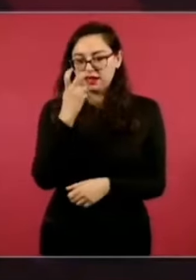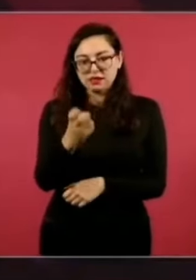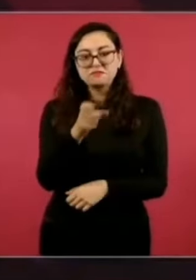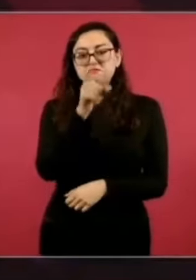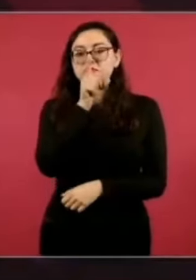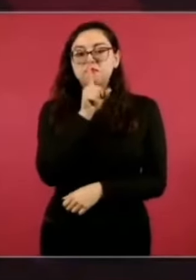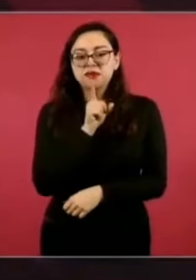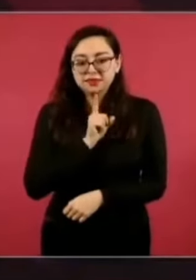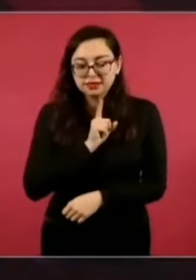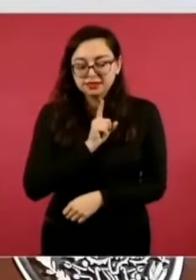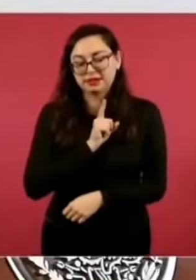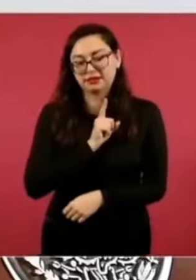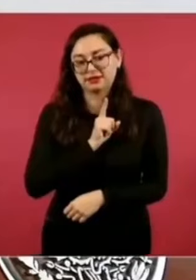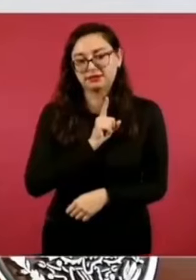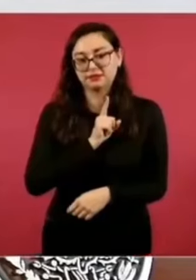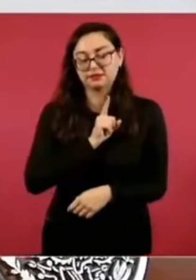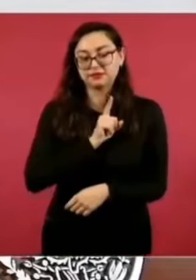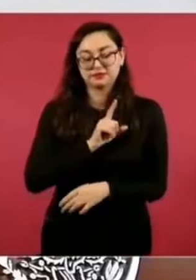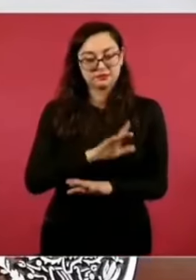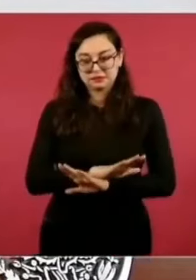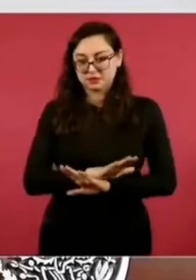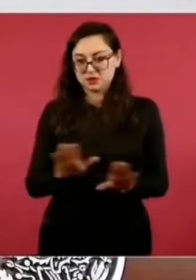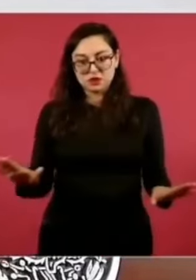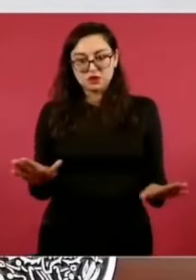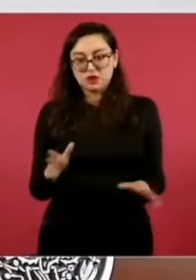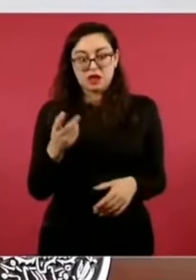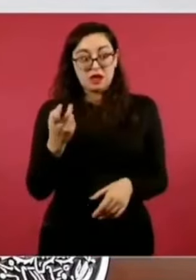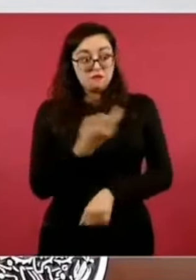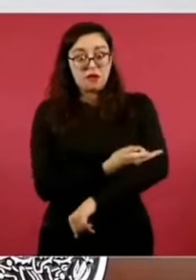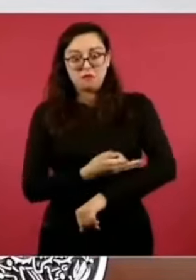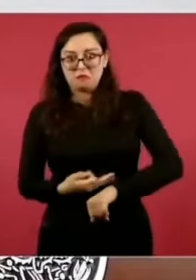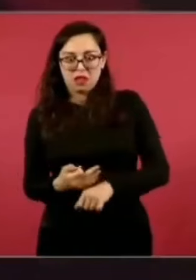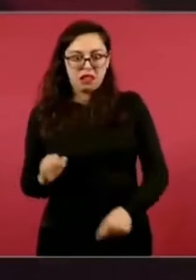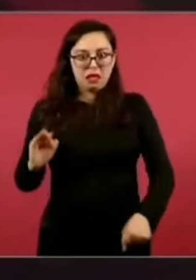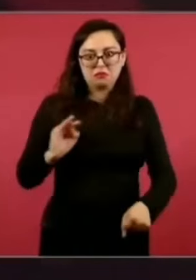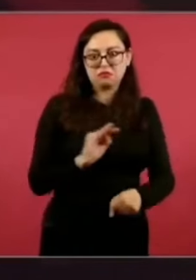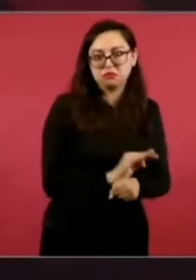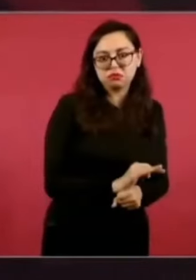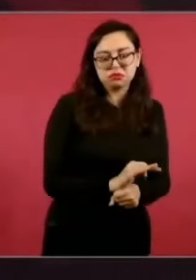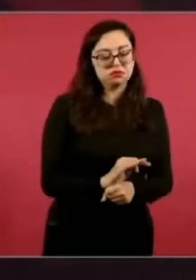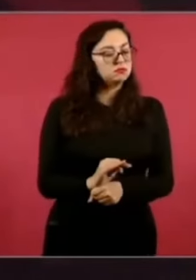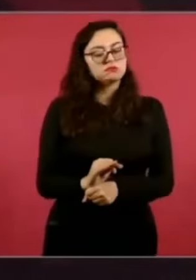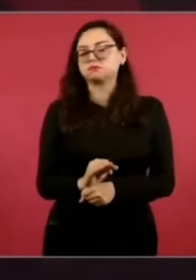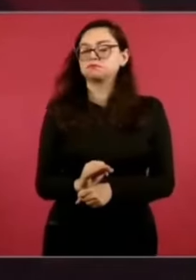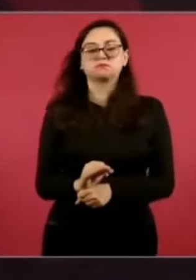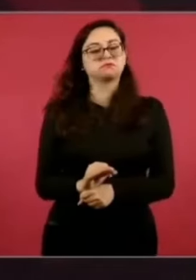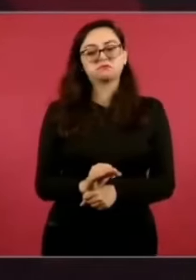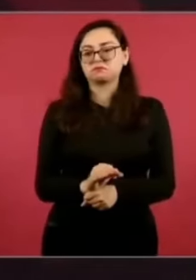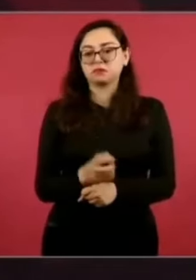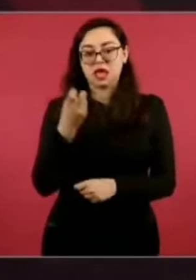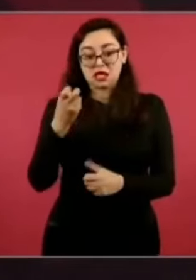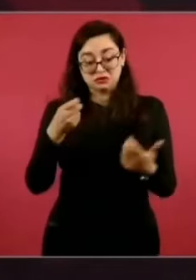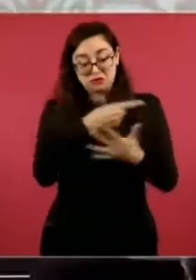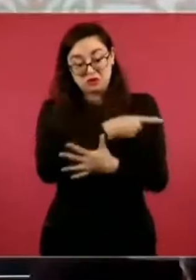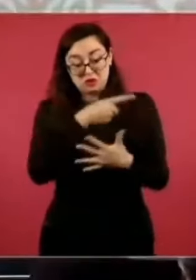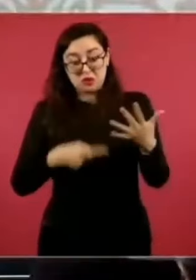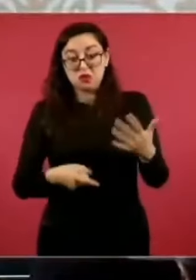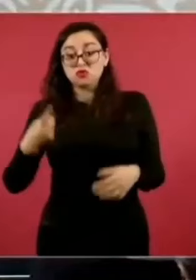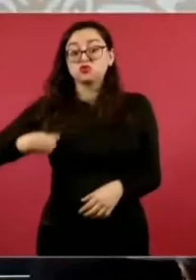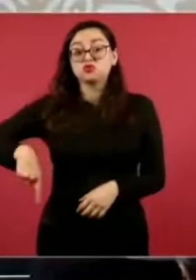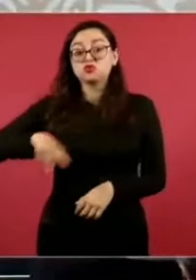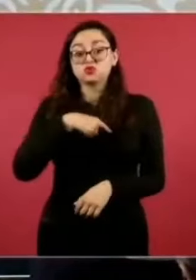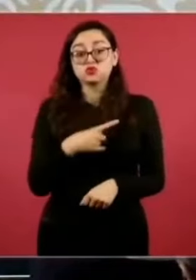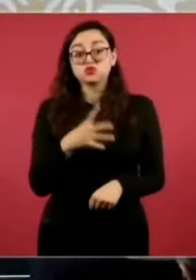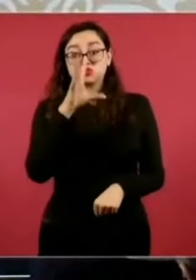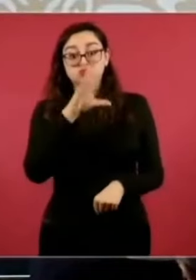no hay nepotismo no hay corrupción ninguna de esas lacras en el tren de